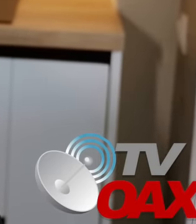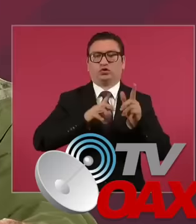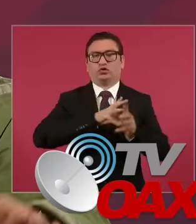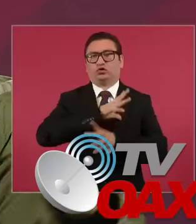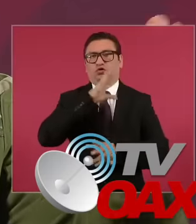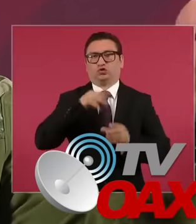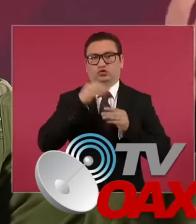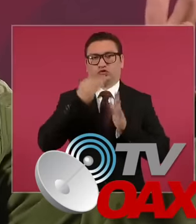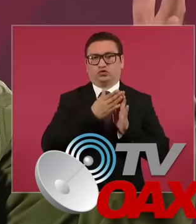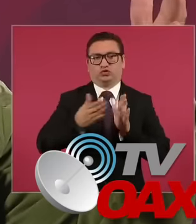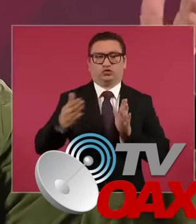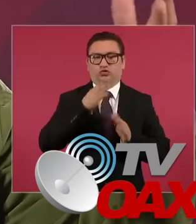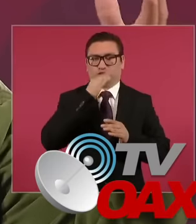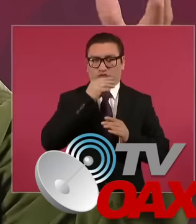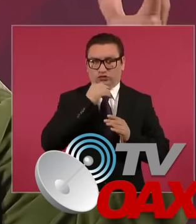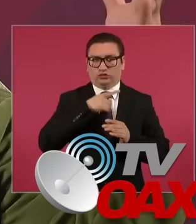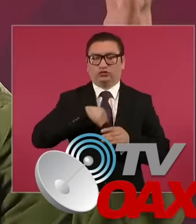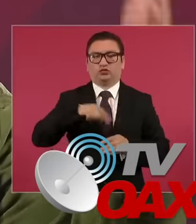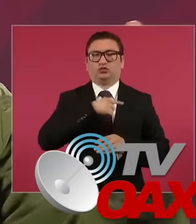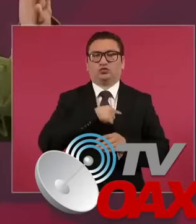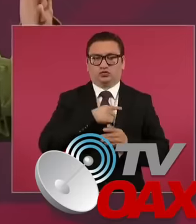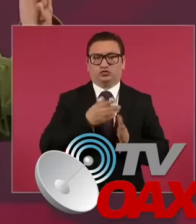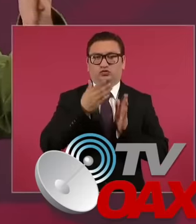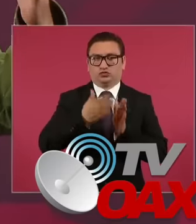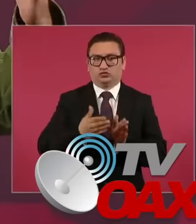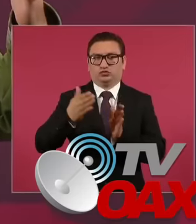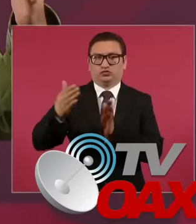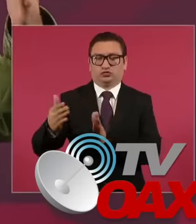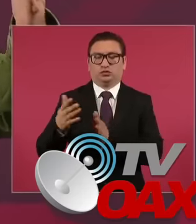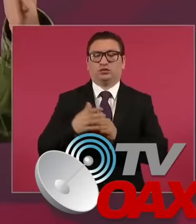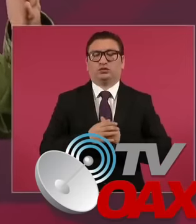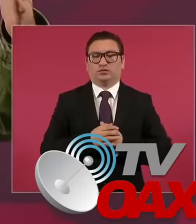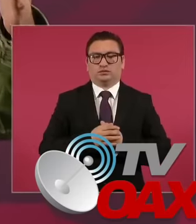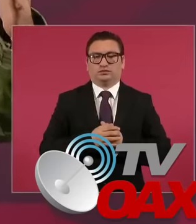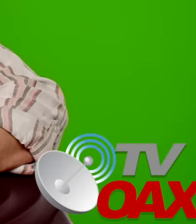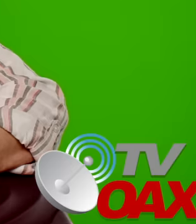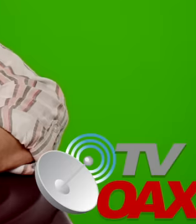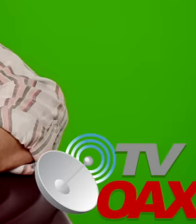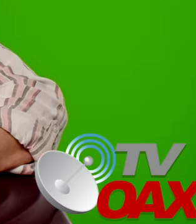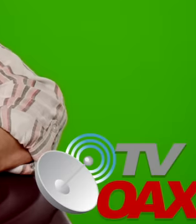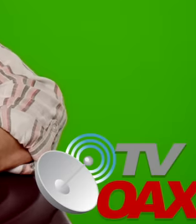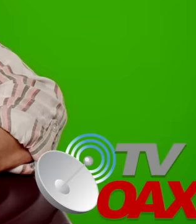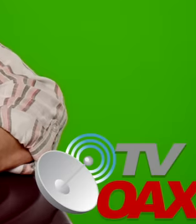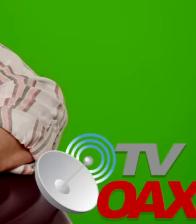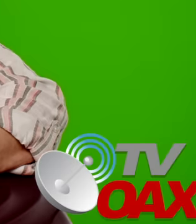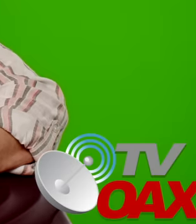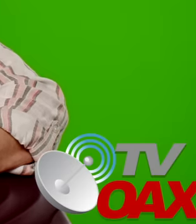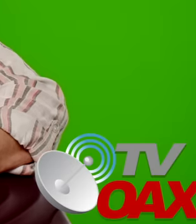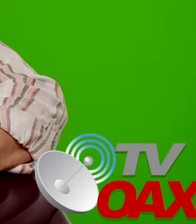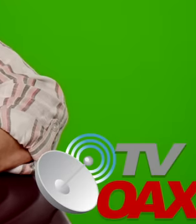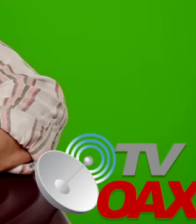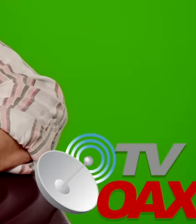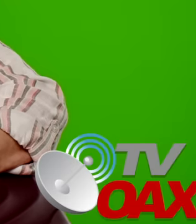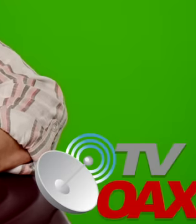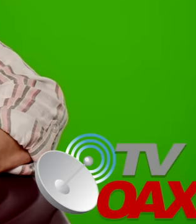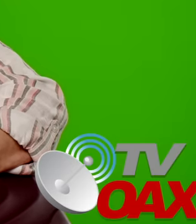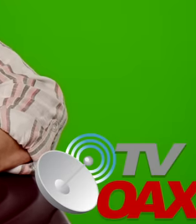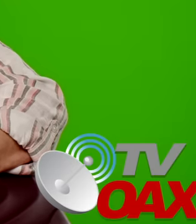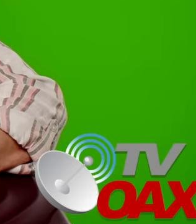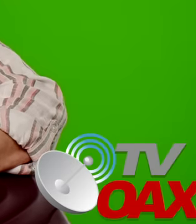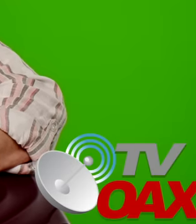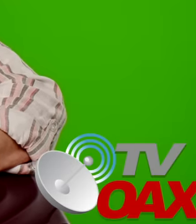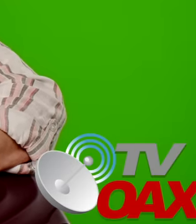el periodo. Estamos tomando como una ventana de soft opening o de preapertura desde